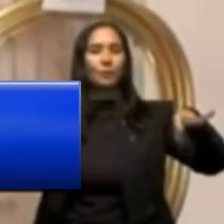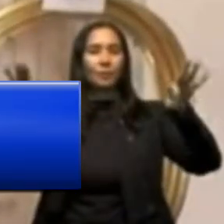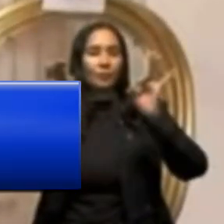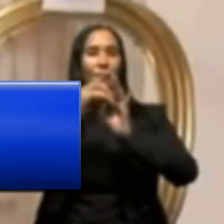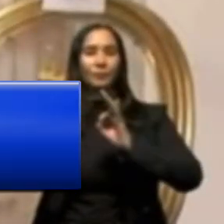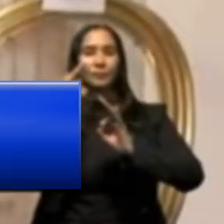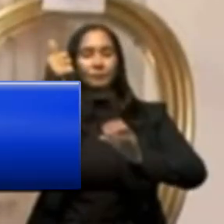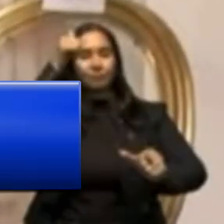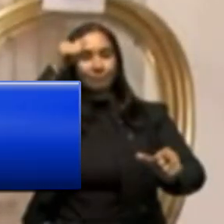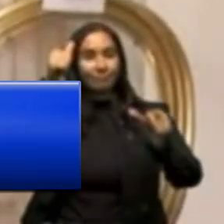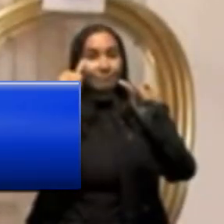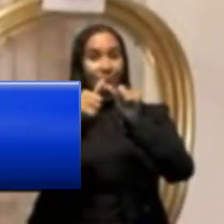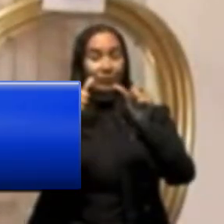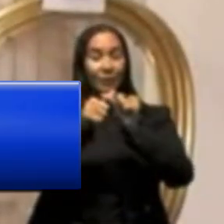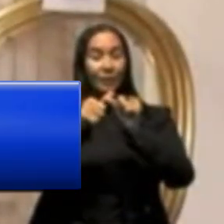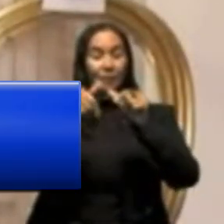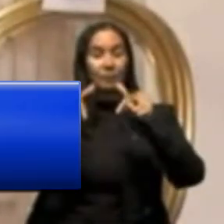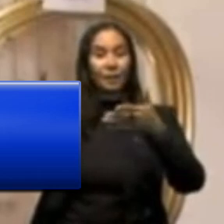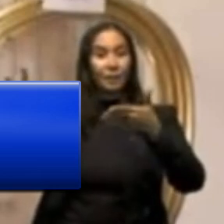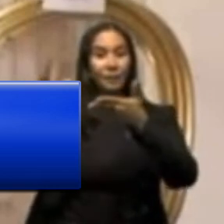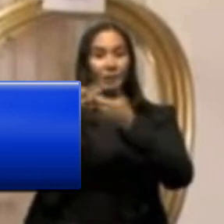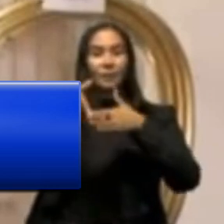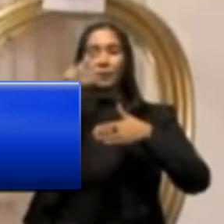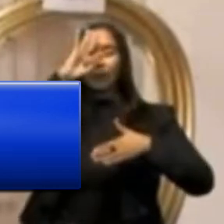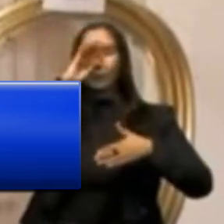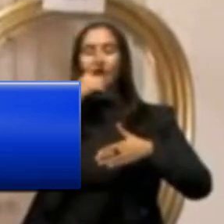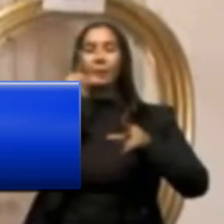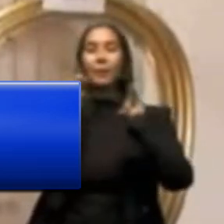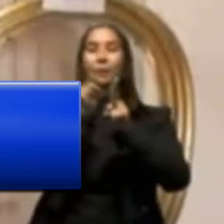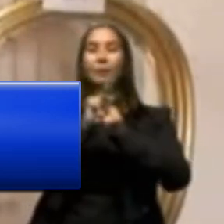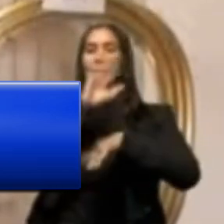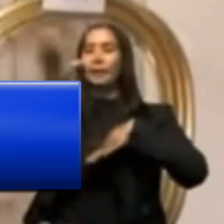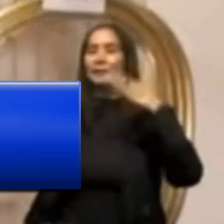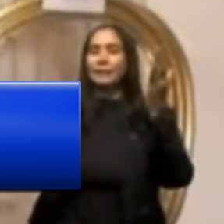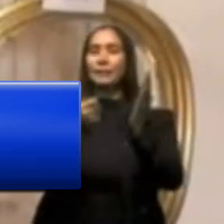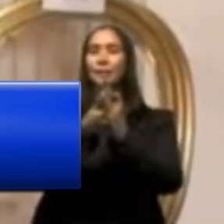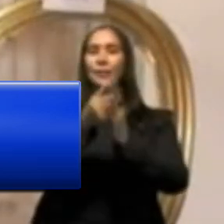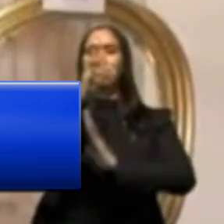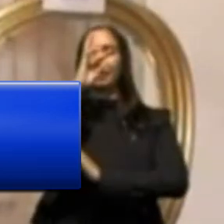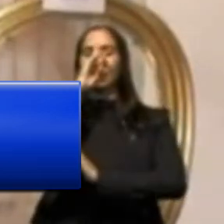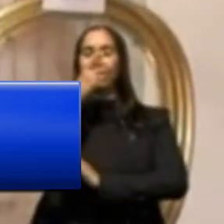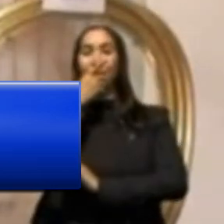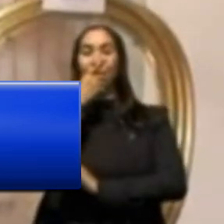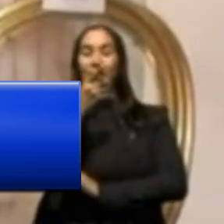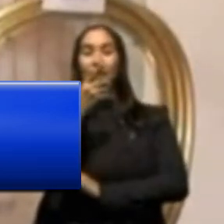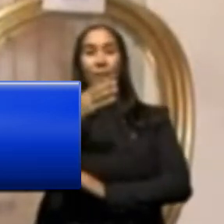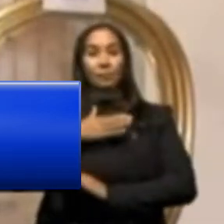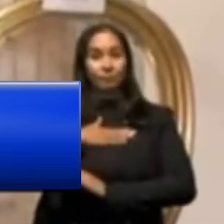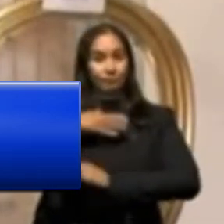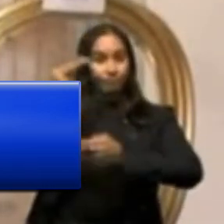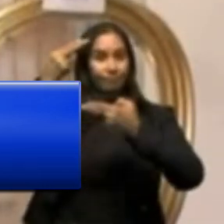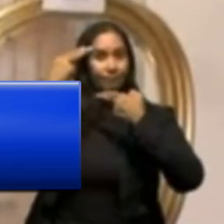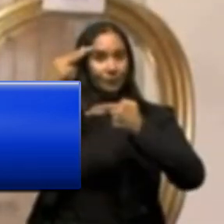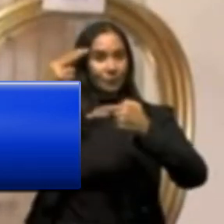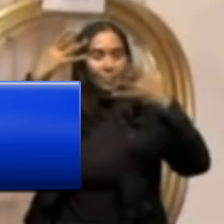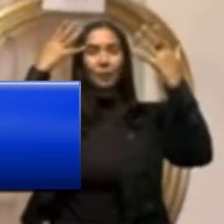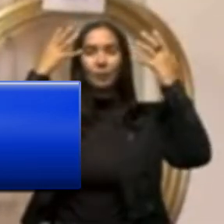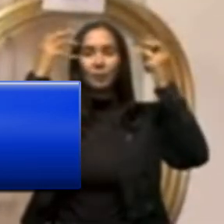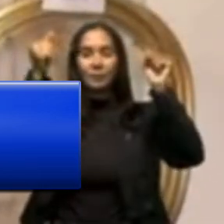histórico para la aviación de nuestro país pero también para toda la República Dominicana Es un honor para mí como